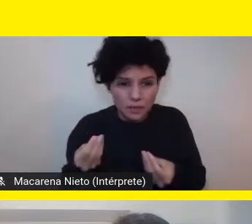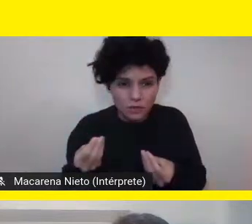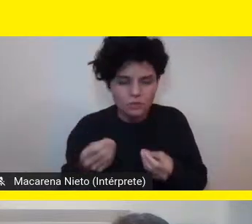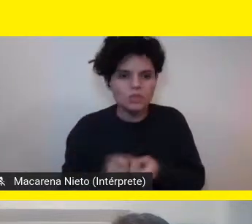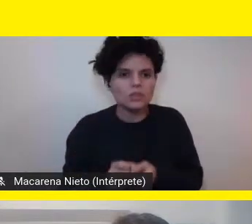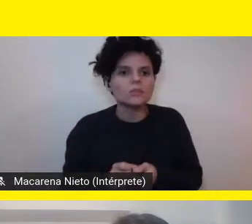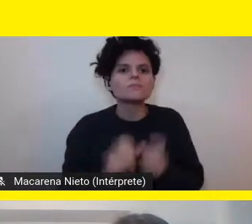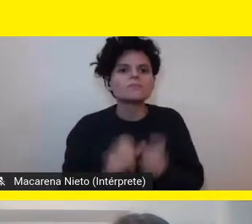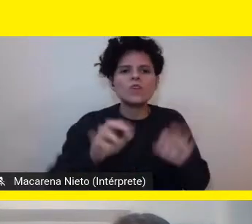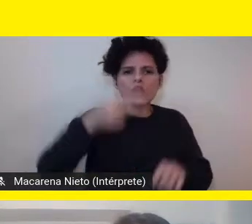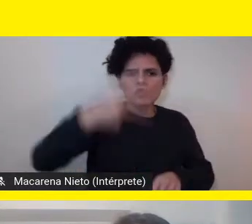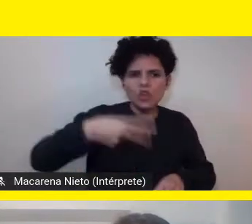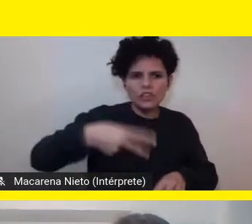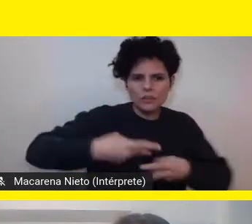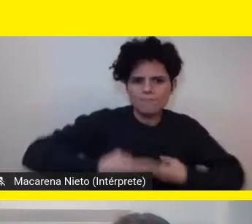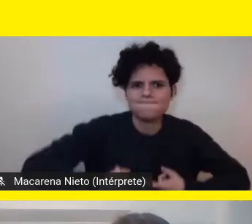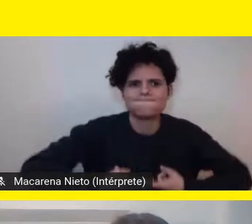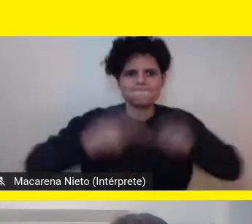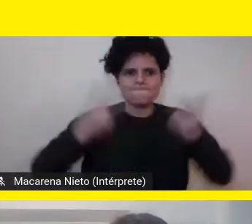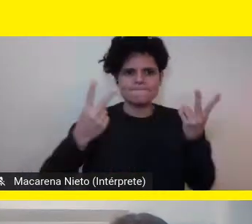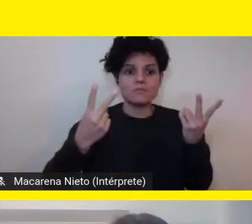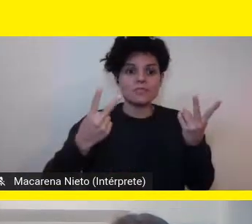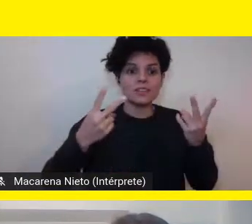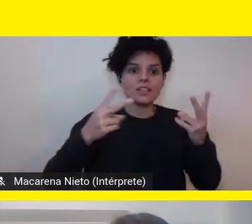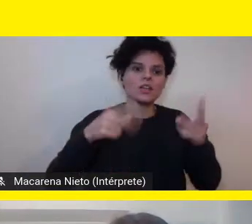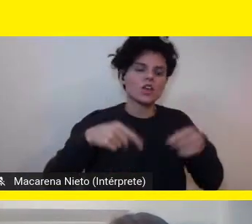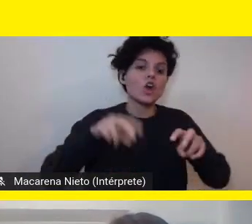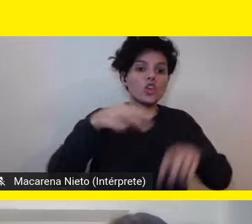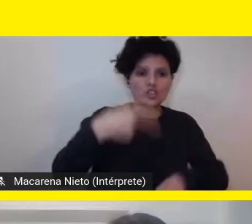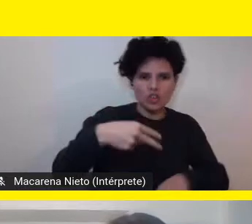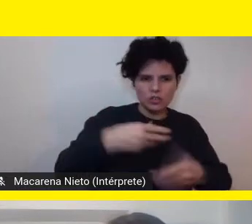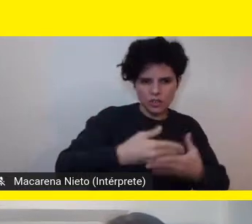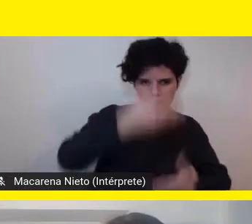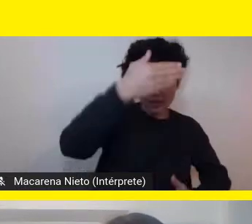no fortuita para nosotros, que para nosotros fue una publicación muy importante,